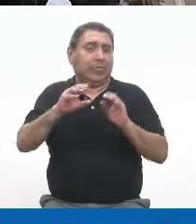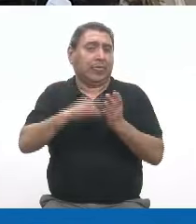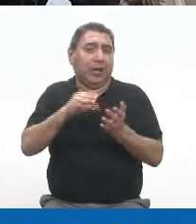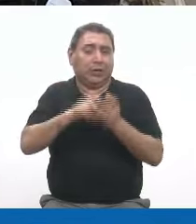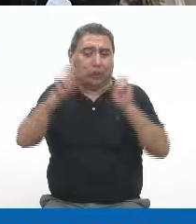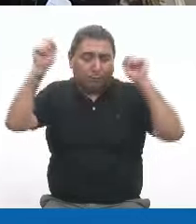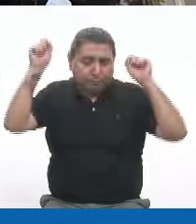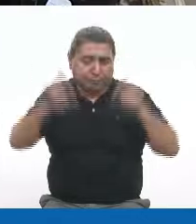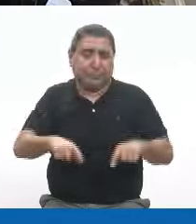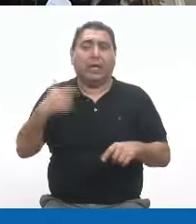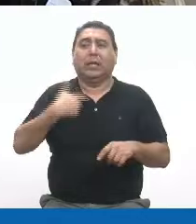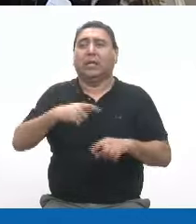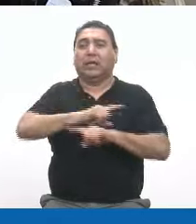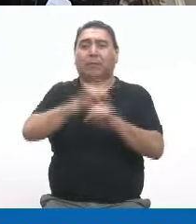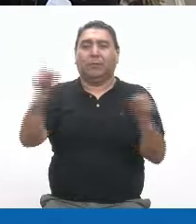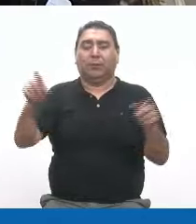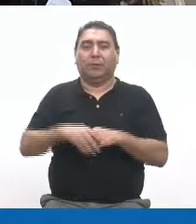Argentina.